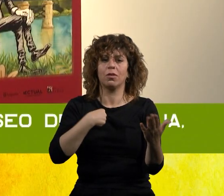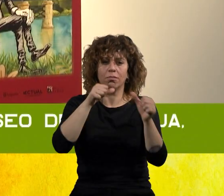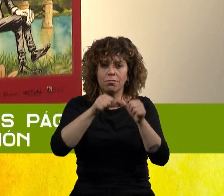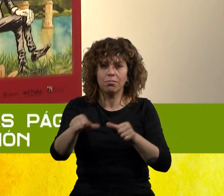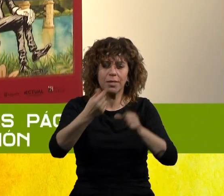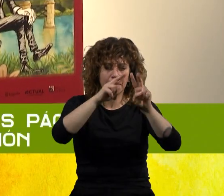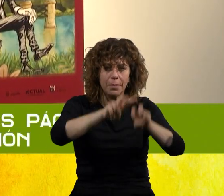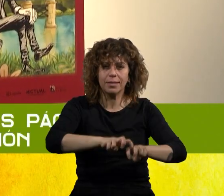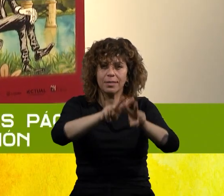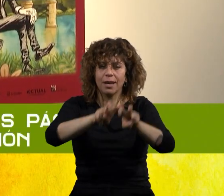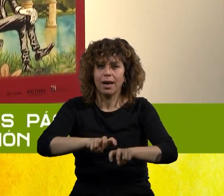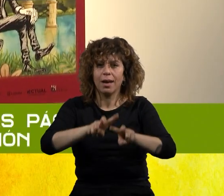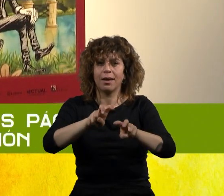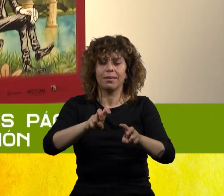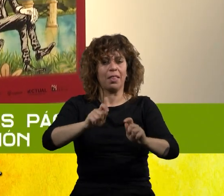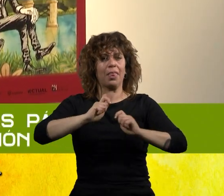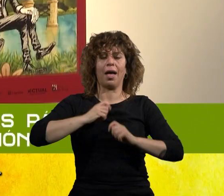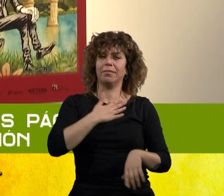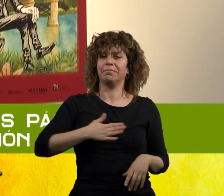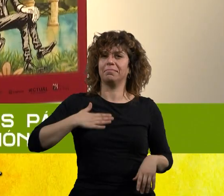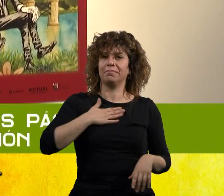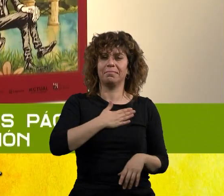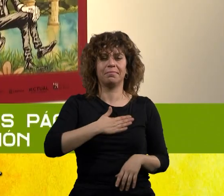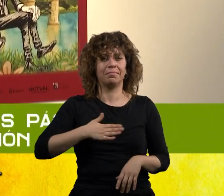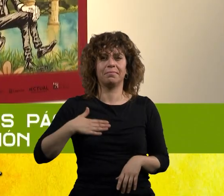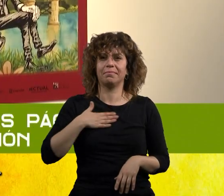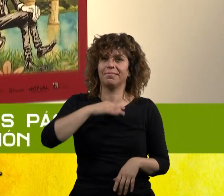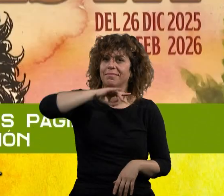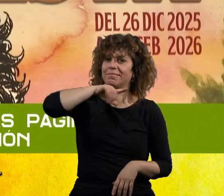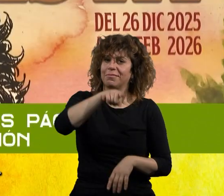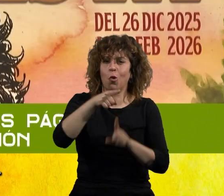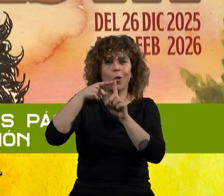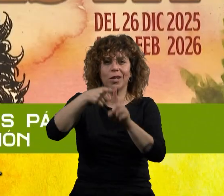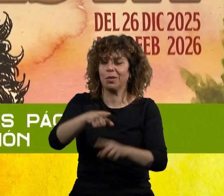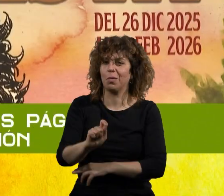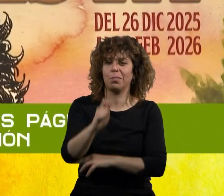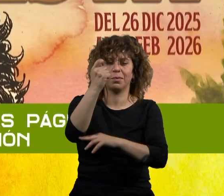lo cual, pues bueno, no, es muy gratificante. Creo que es un objetivo cumplido.